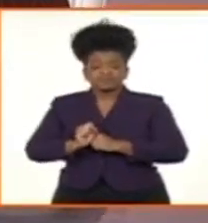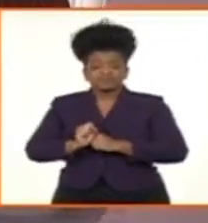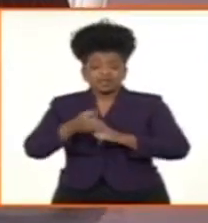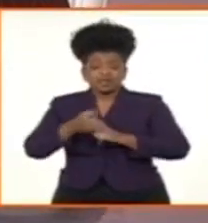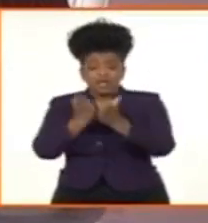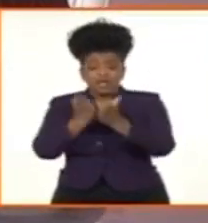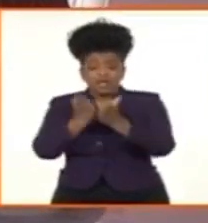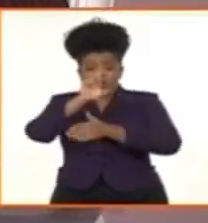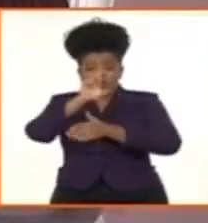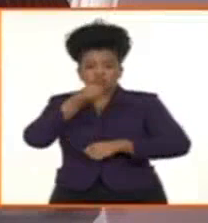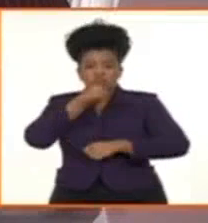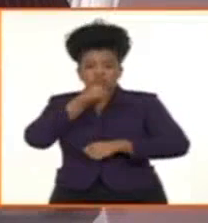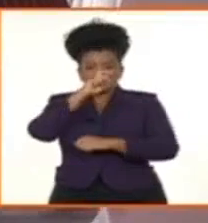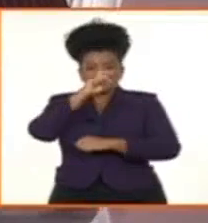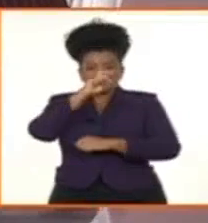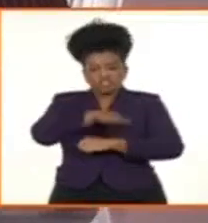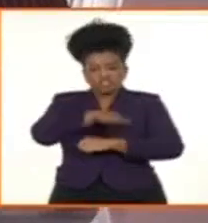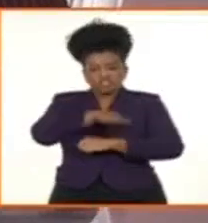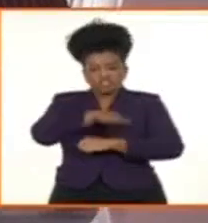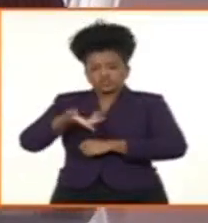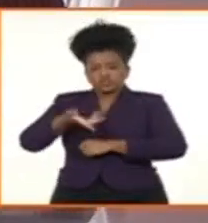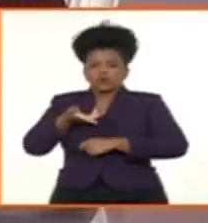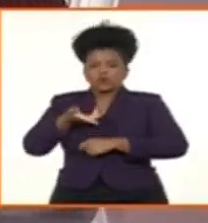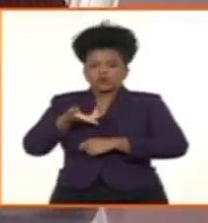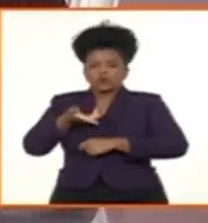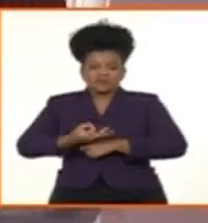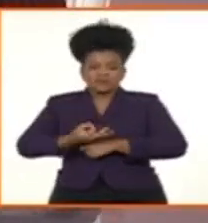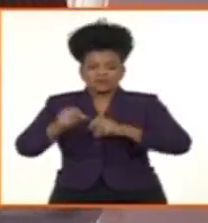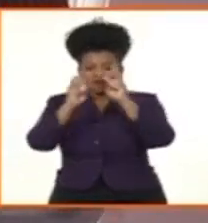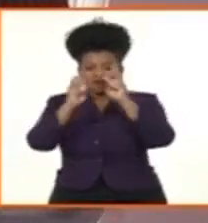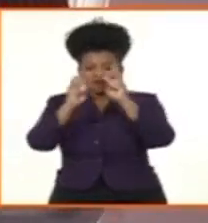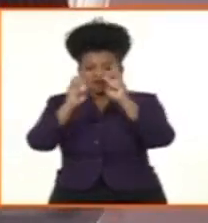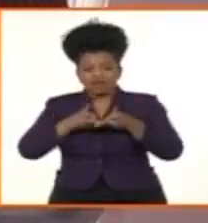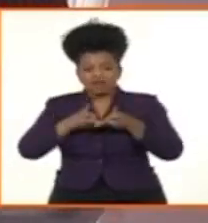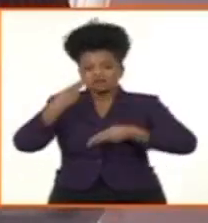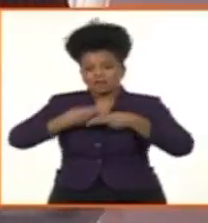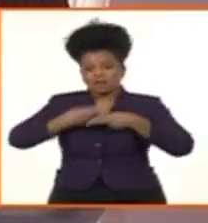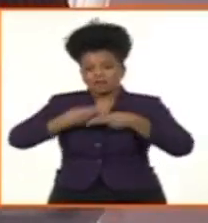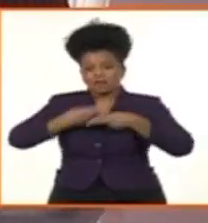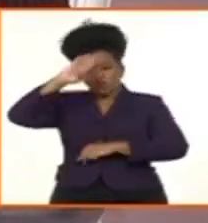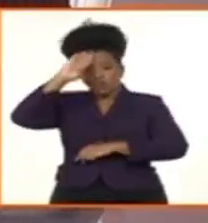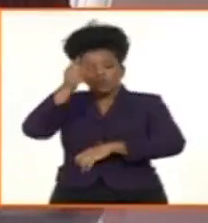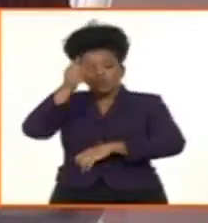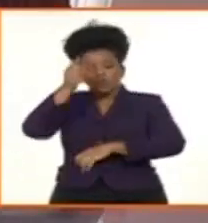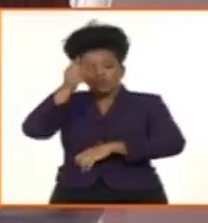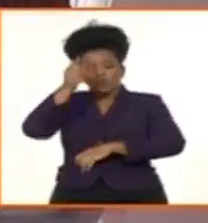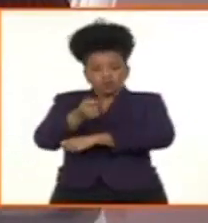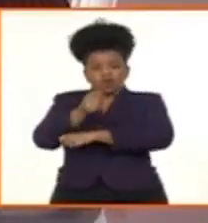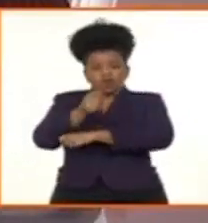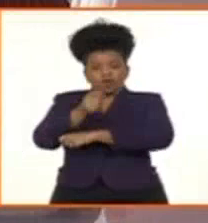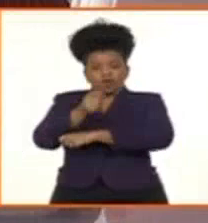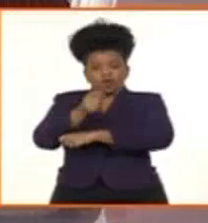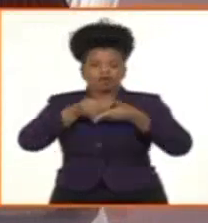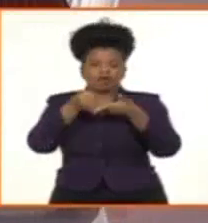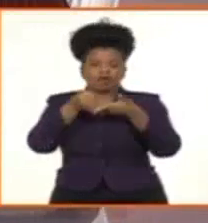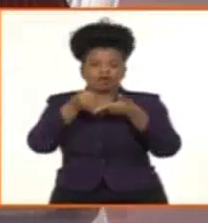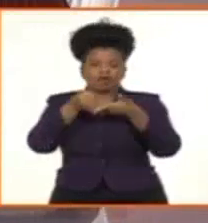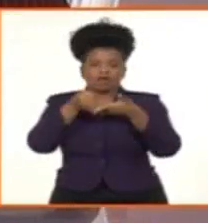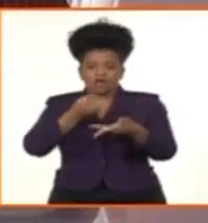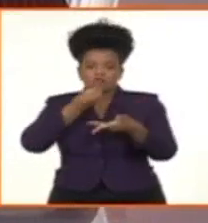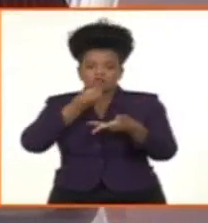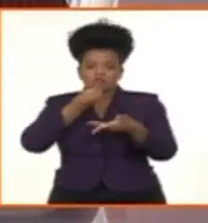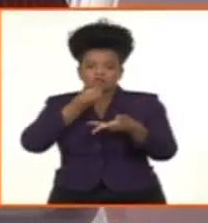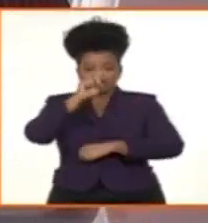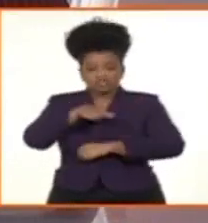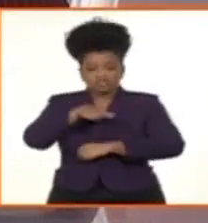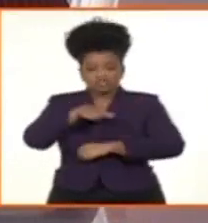niños pudieran disfrutar de todas las aplicaciones que esa maravillosa plataforma permite de una manera digital, que los